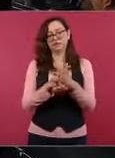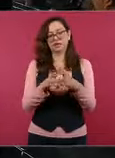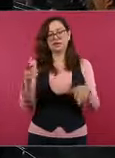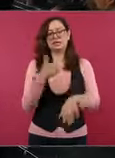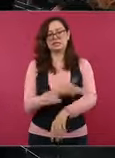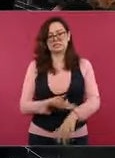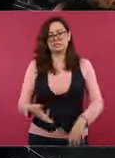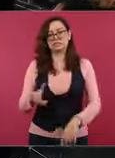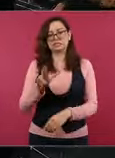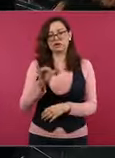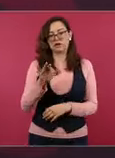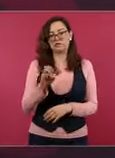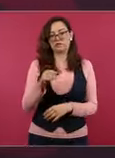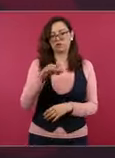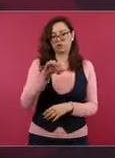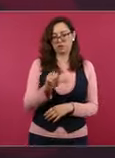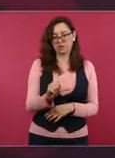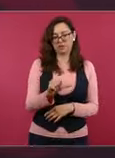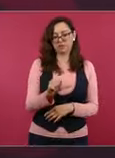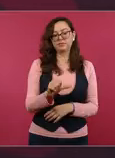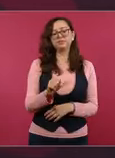Se adquirió la casa